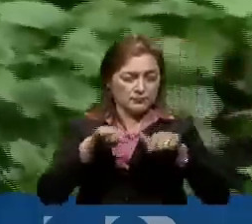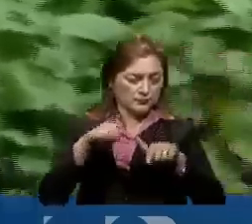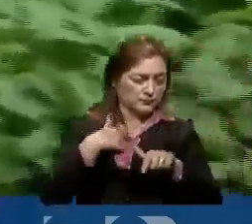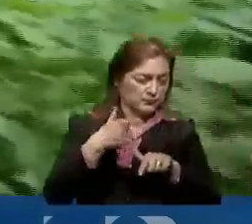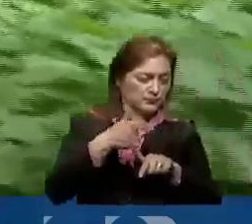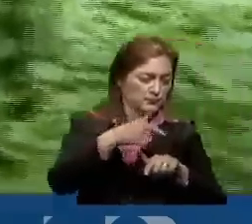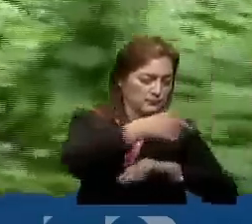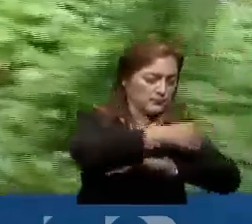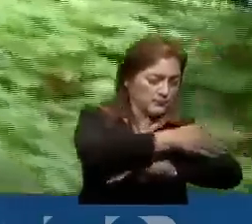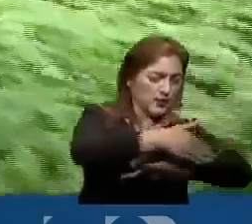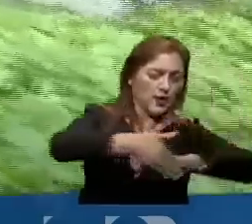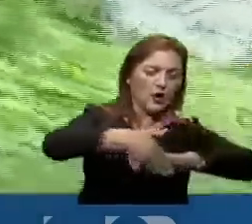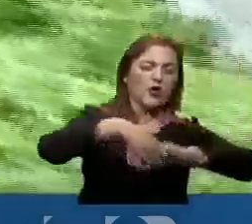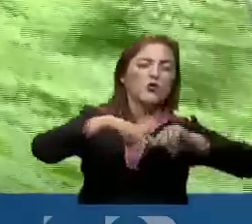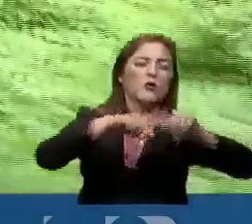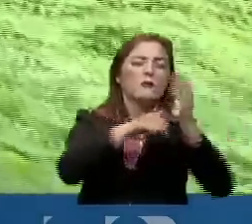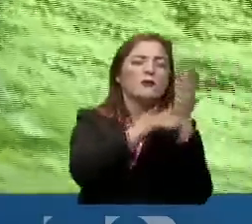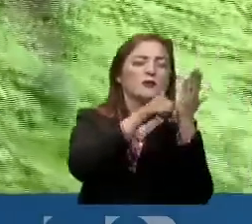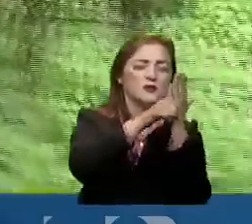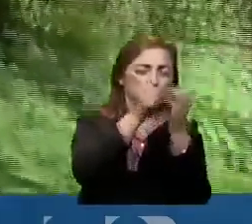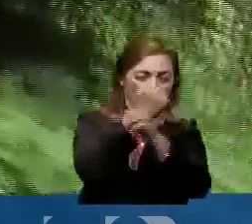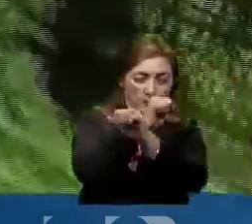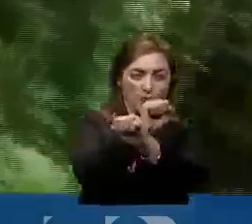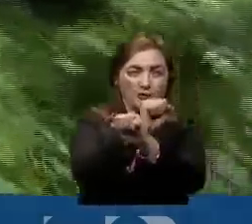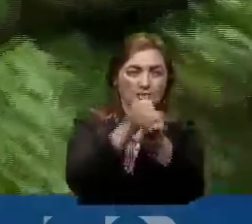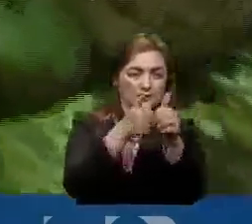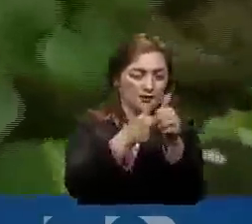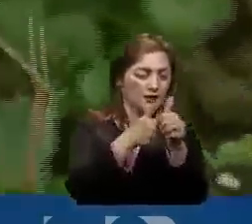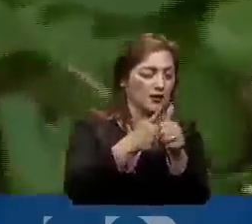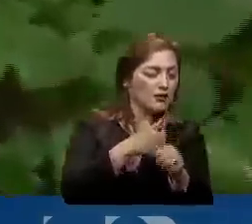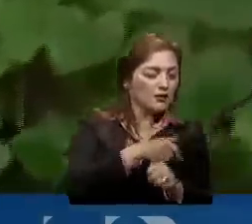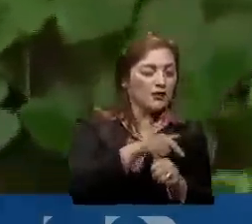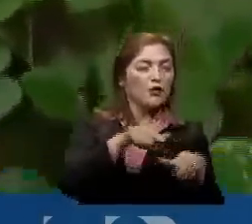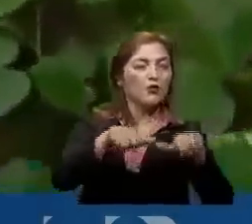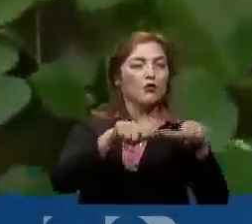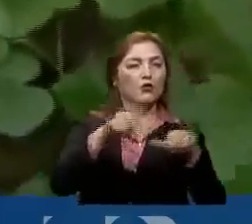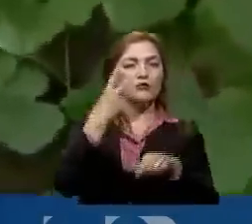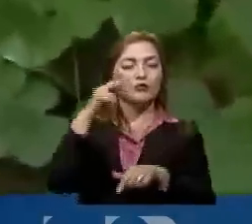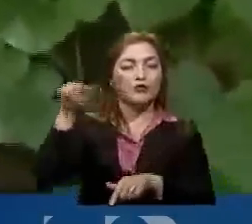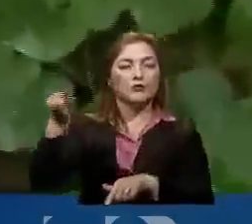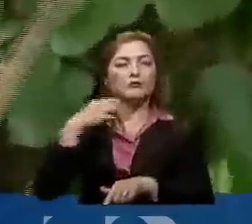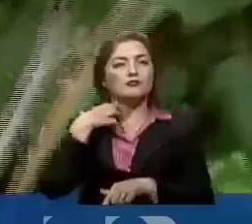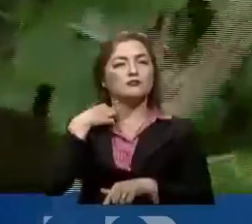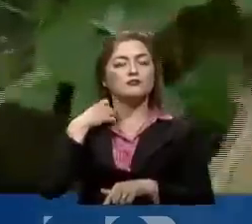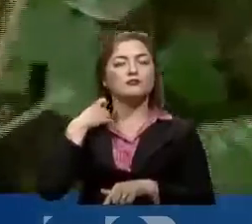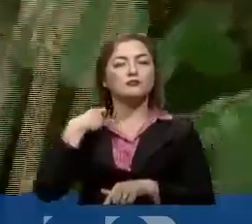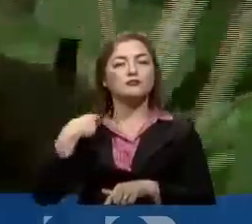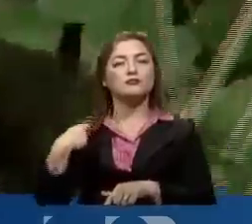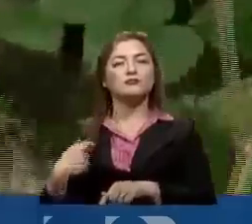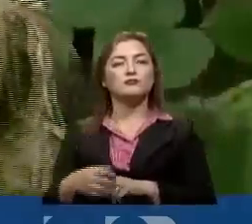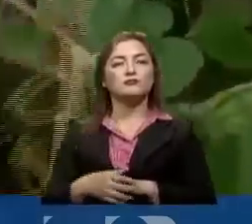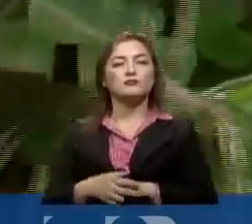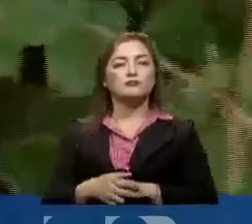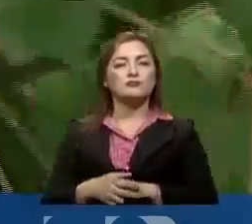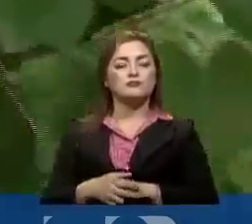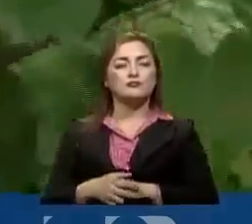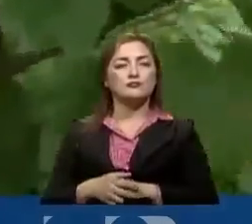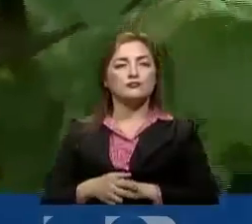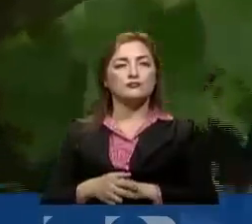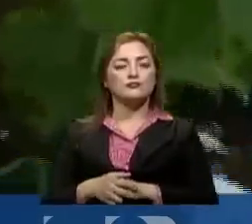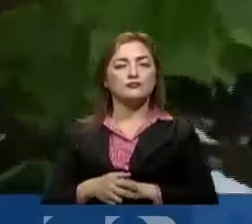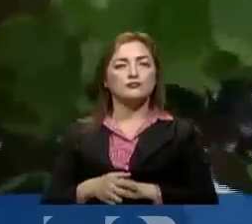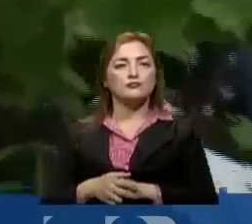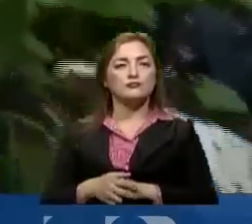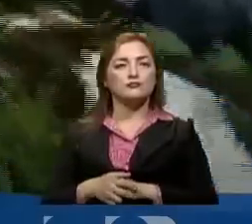SENA. Esto está muy cerca del Ministerio de Defensa. Y pueden ver en imágenes varias pertenencias, celulares, como